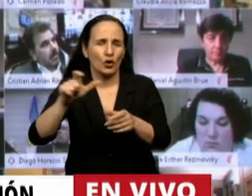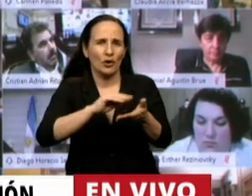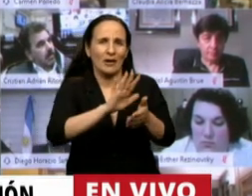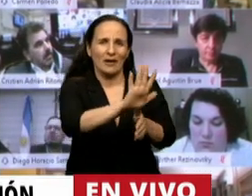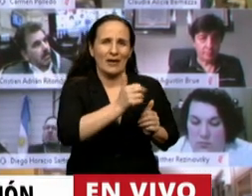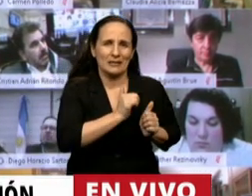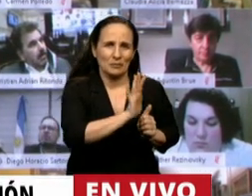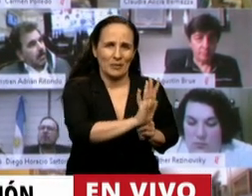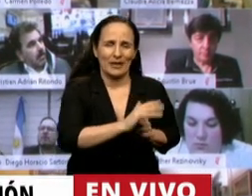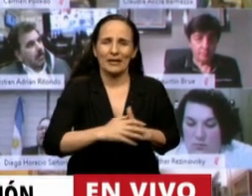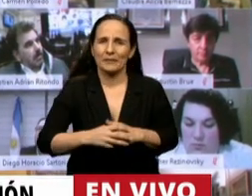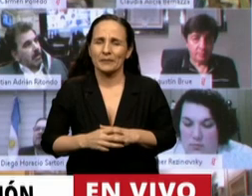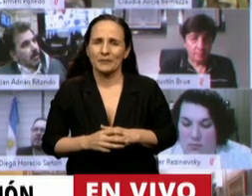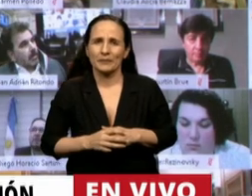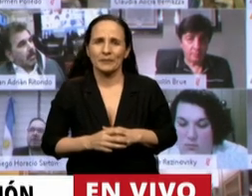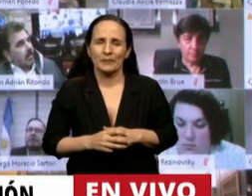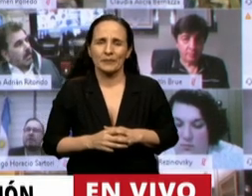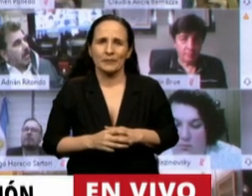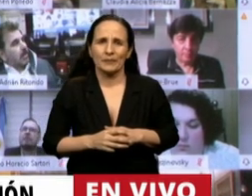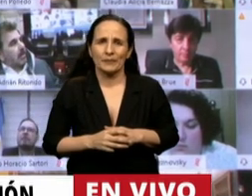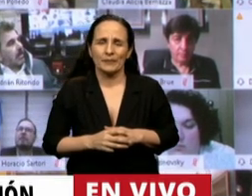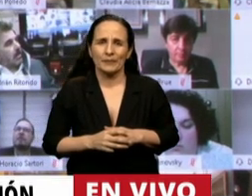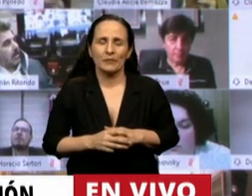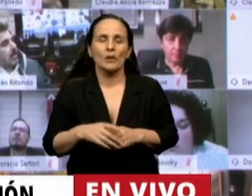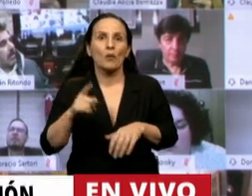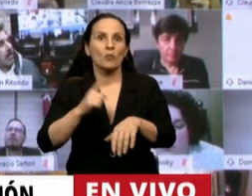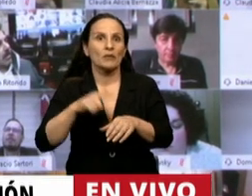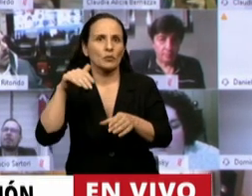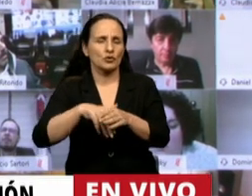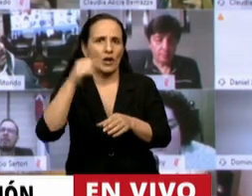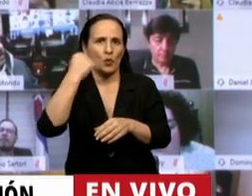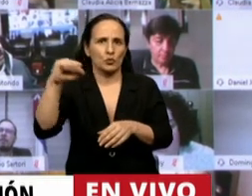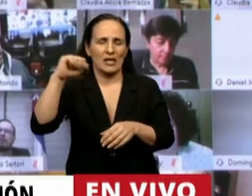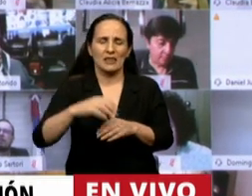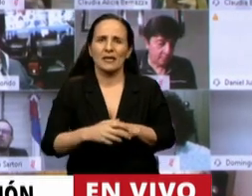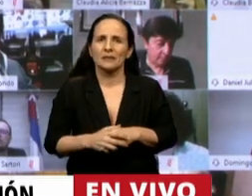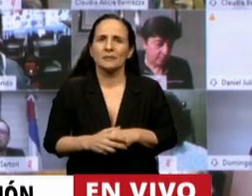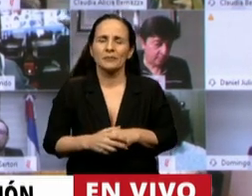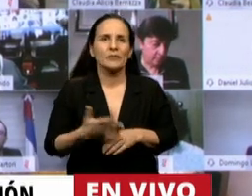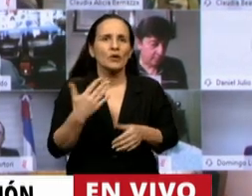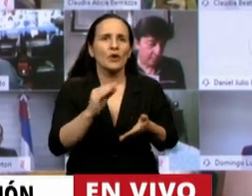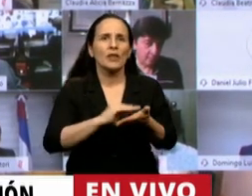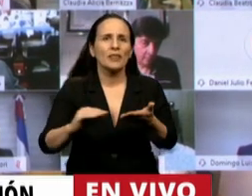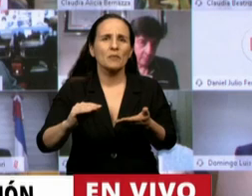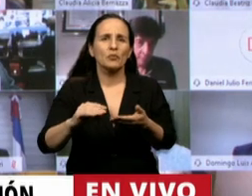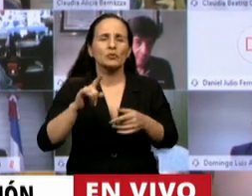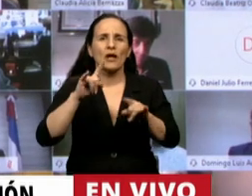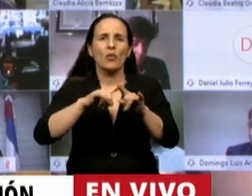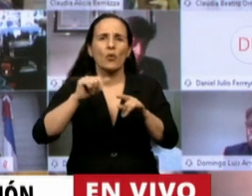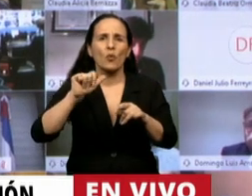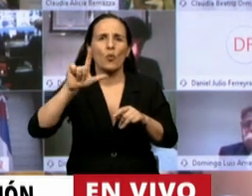que espere ausente a la hora de votar diputado waldo